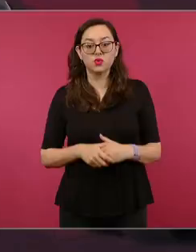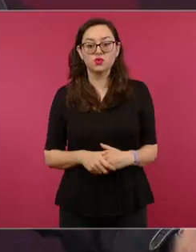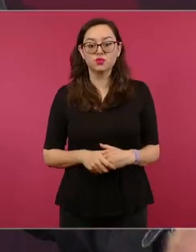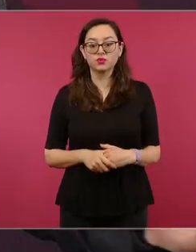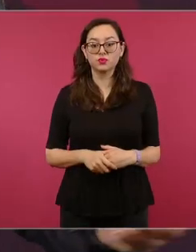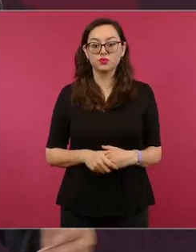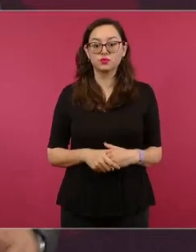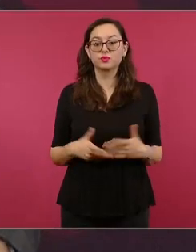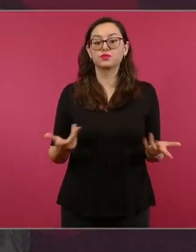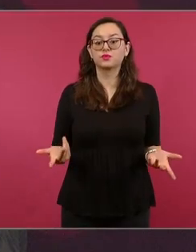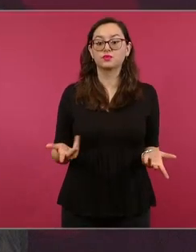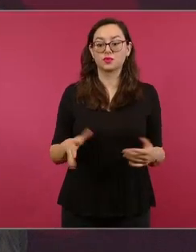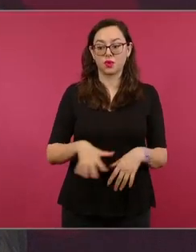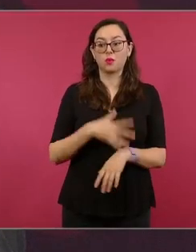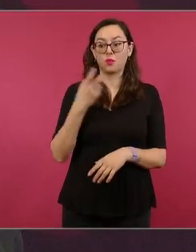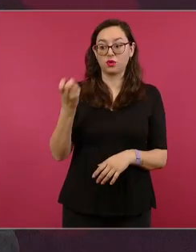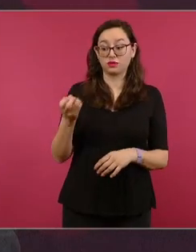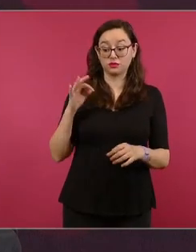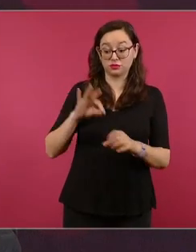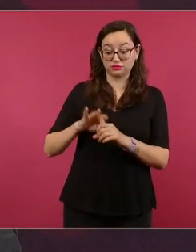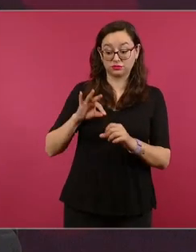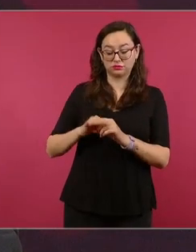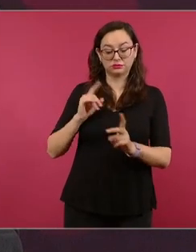contar los votos